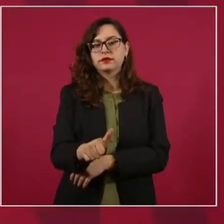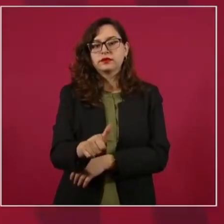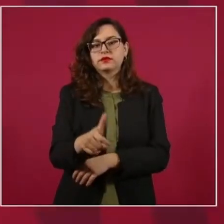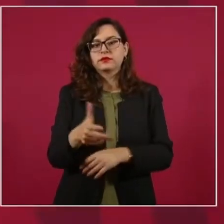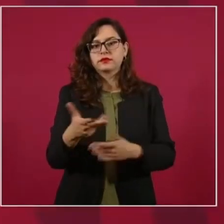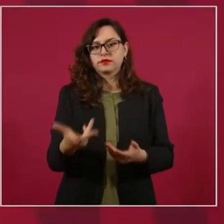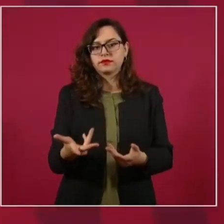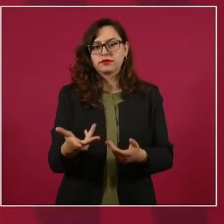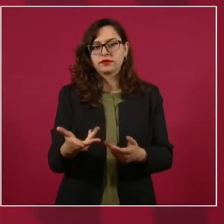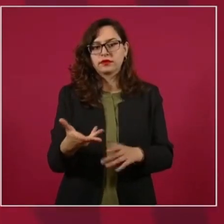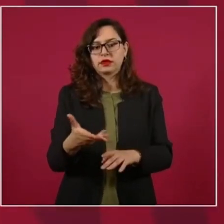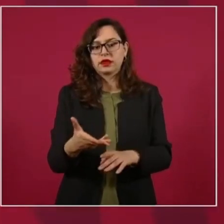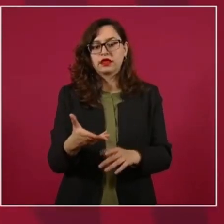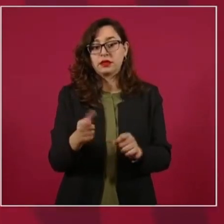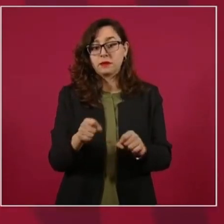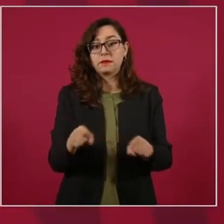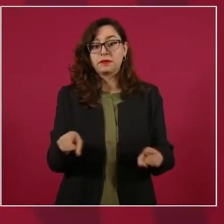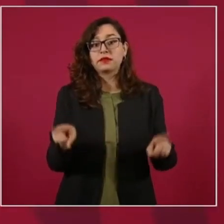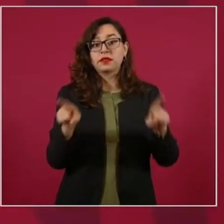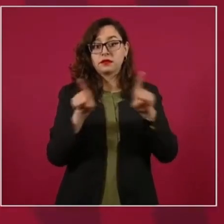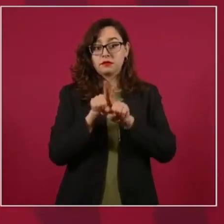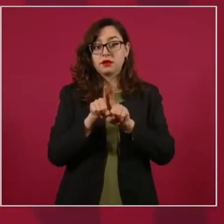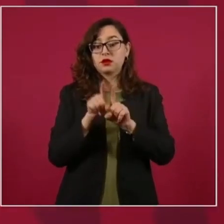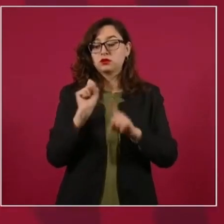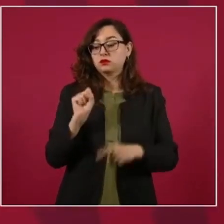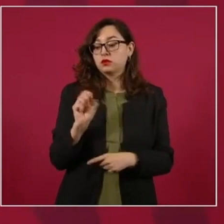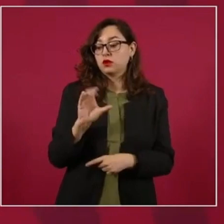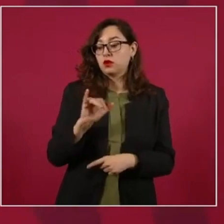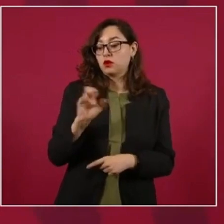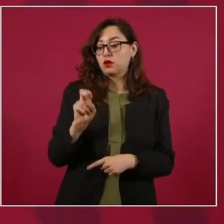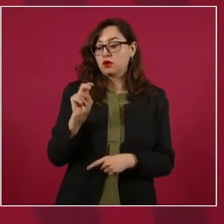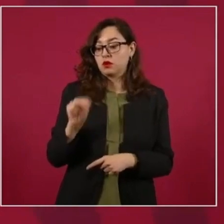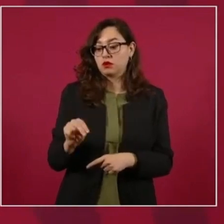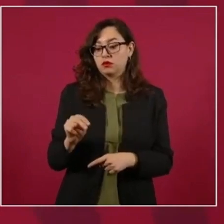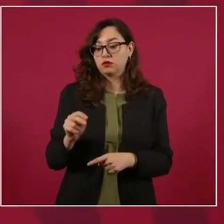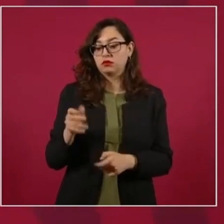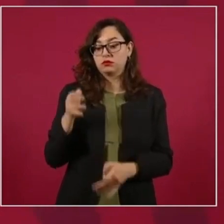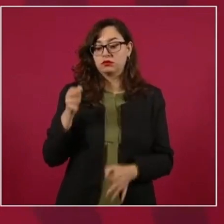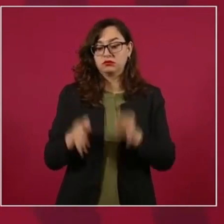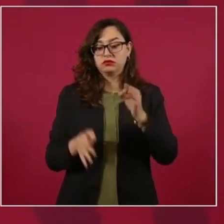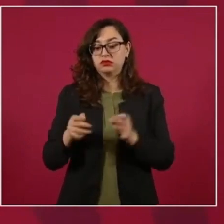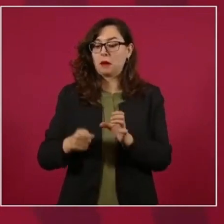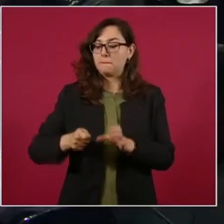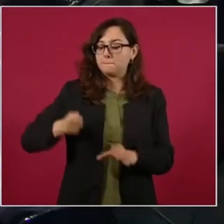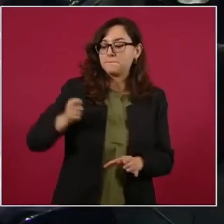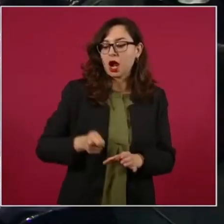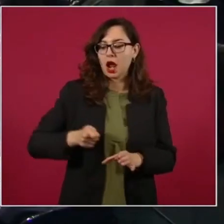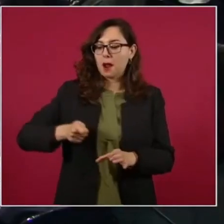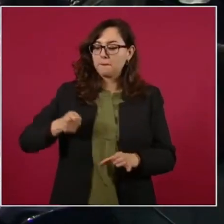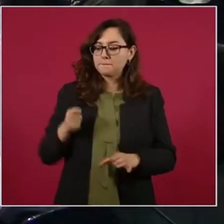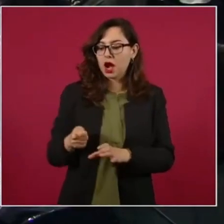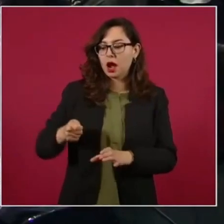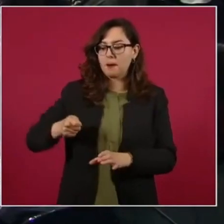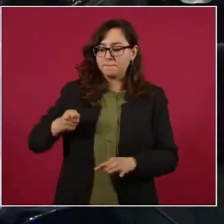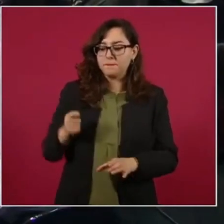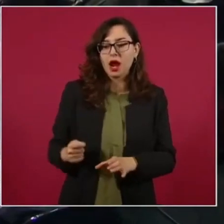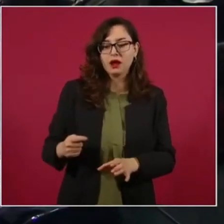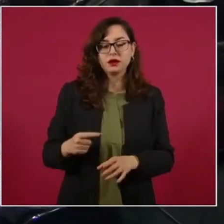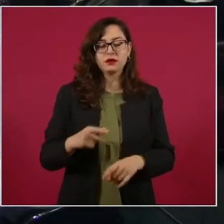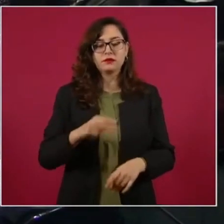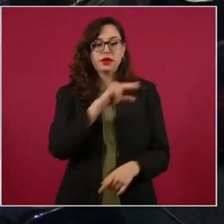hubieron resoluciones de la Corte que favorecieron a las empresas extranjeras